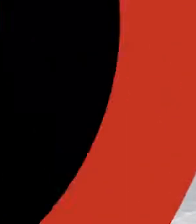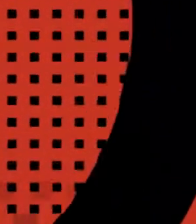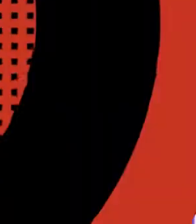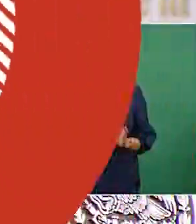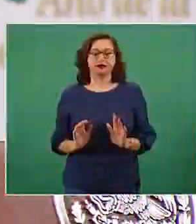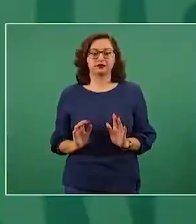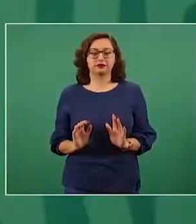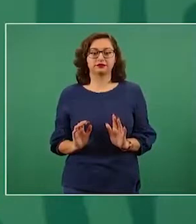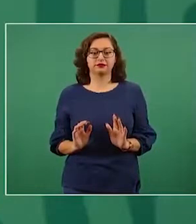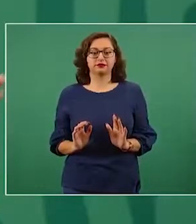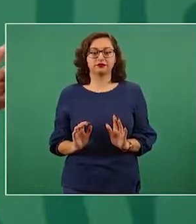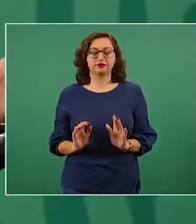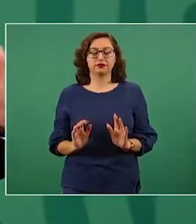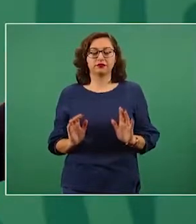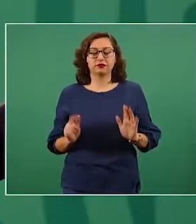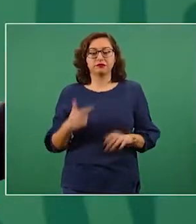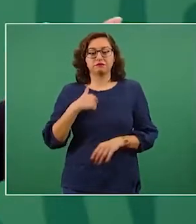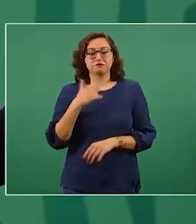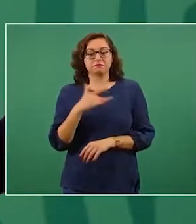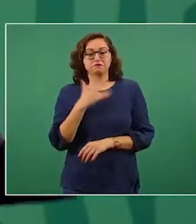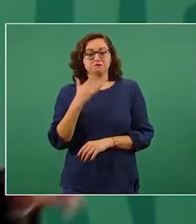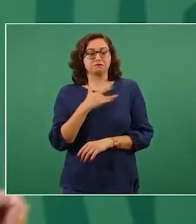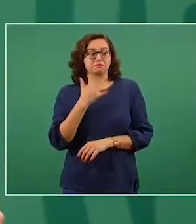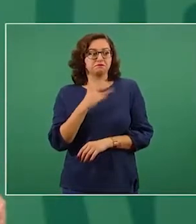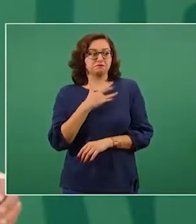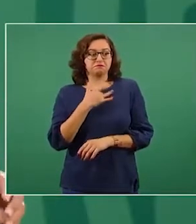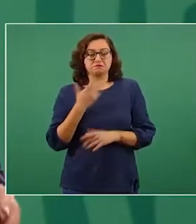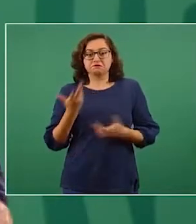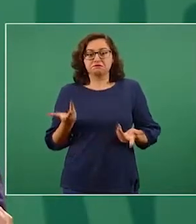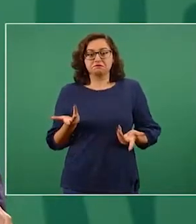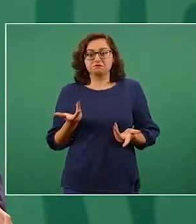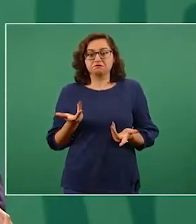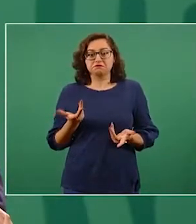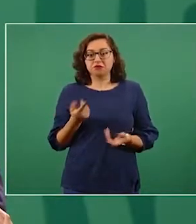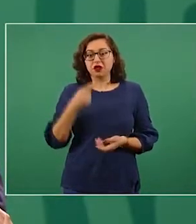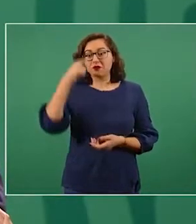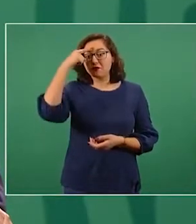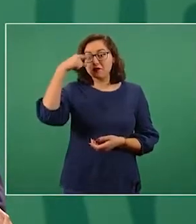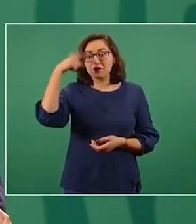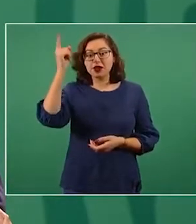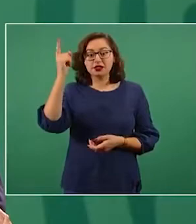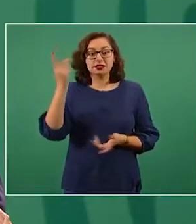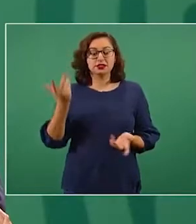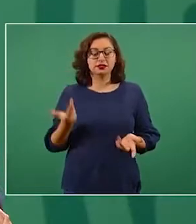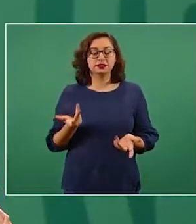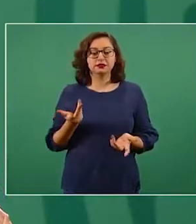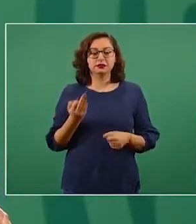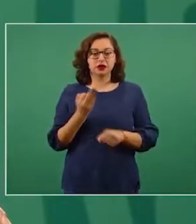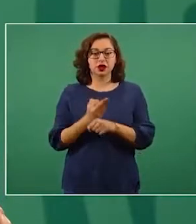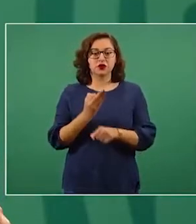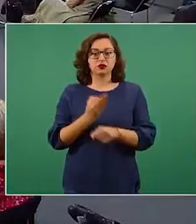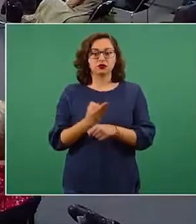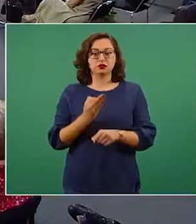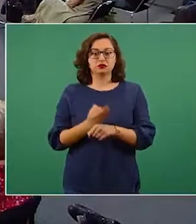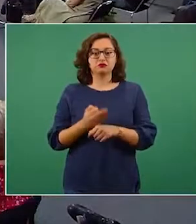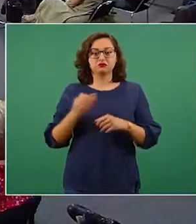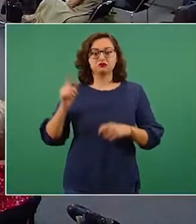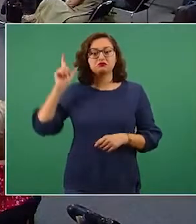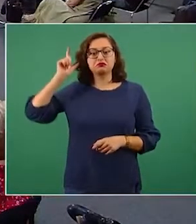República. Ahora que hay sistemas estos de teléfono, ¿cómo se llaman? Los call